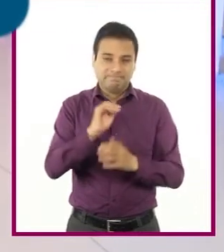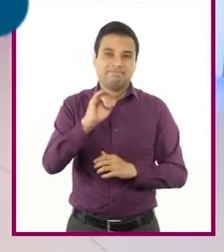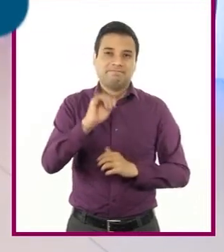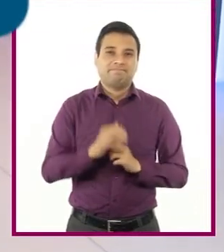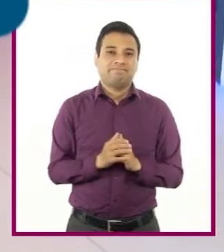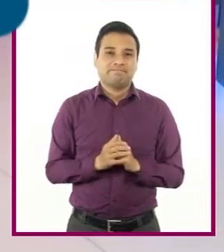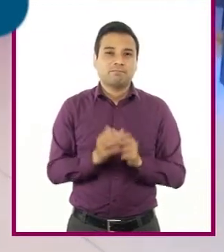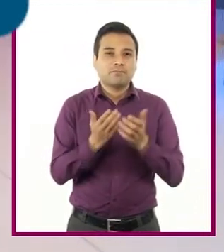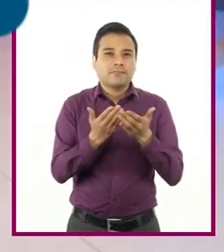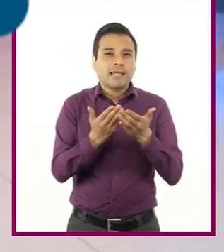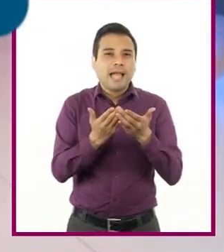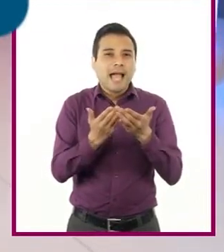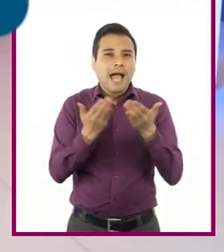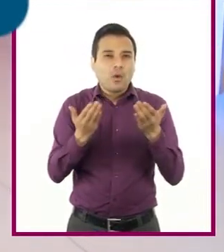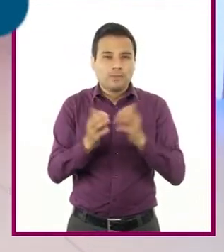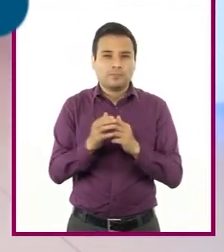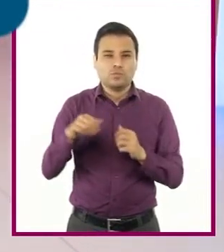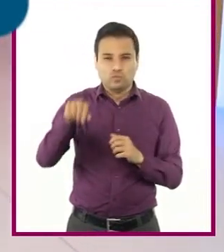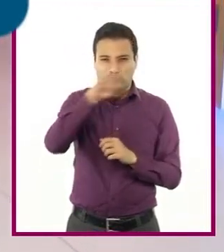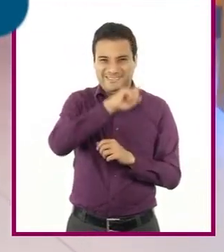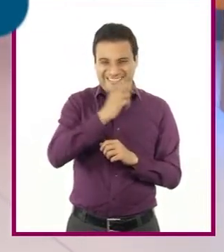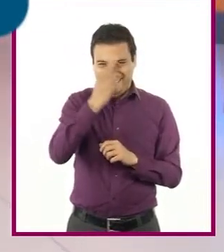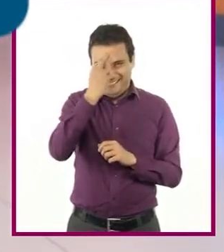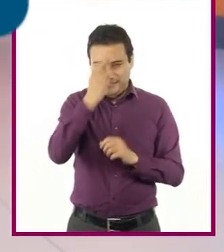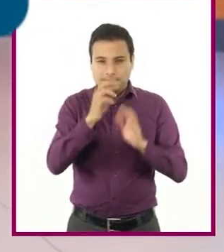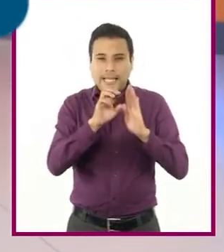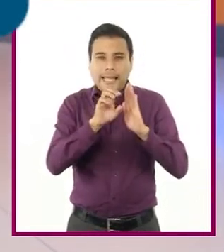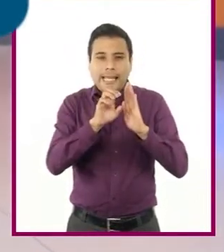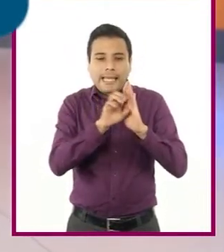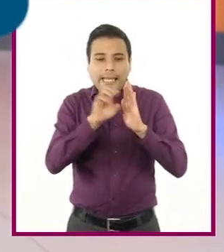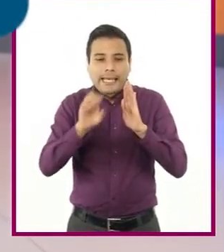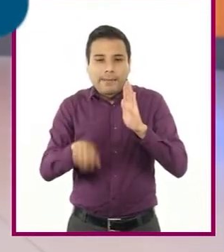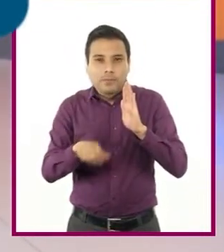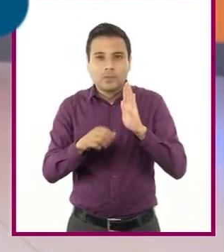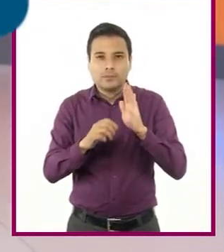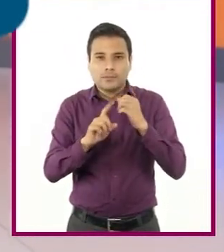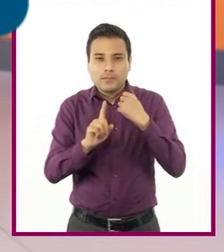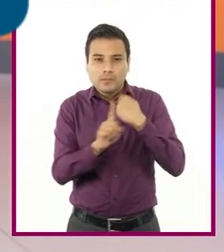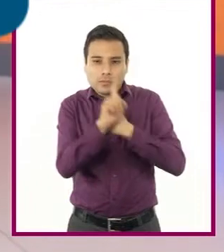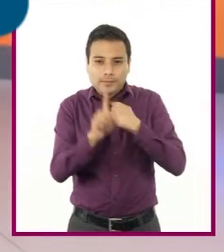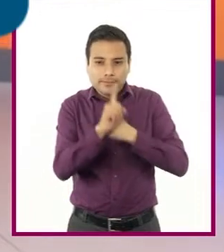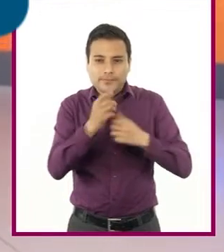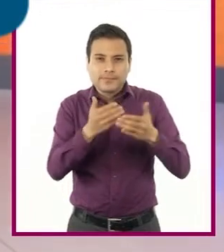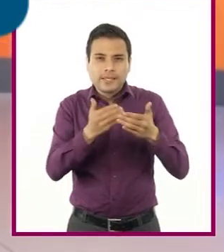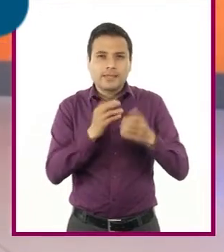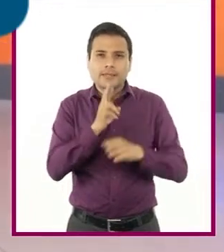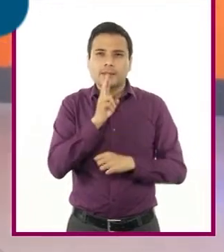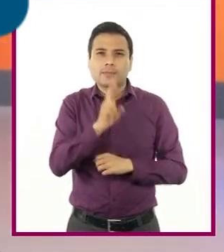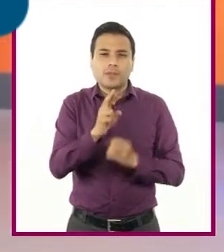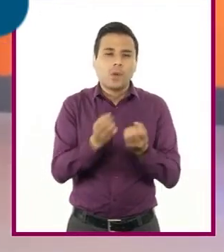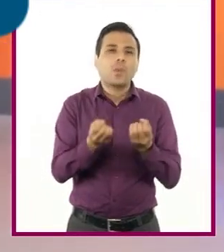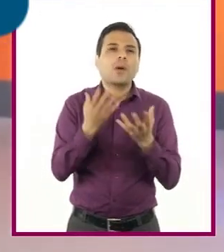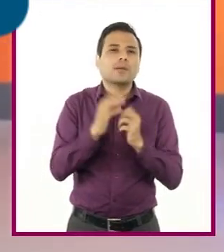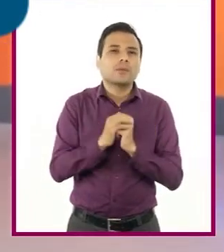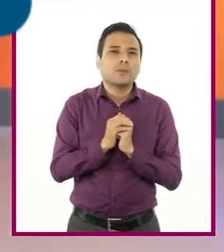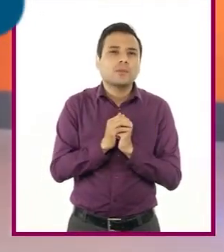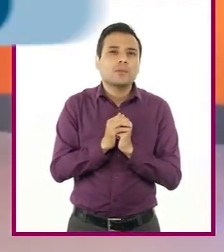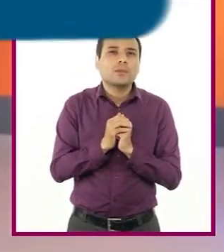regresen a la estimación que hicieron antes de resolver el problema. ¿Qué tan acertada fue? ¿A qué piensan que se debió